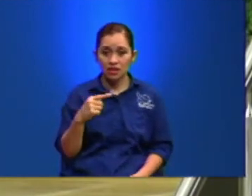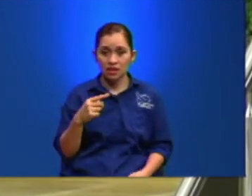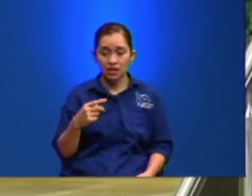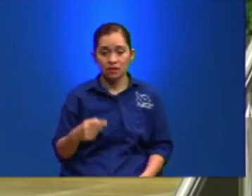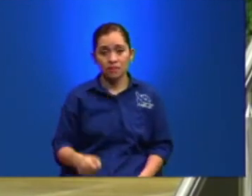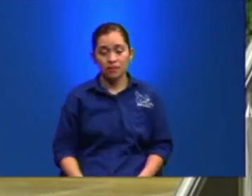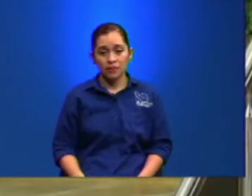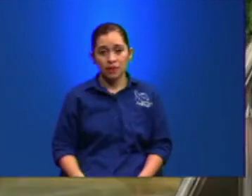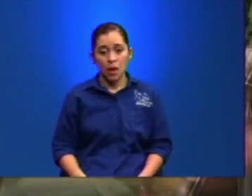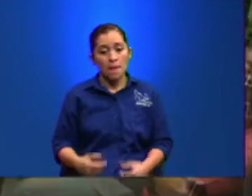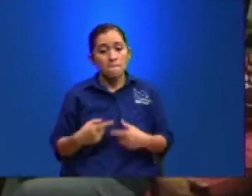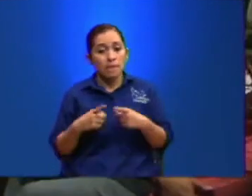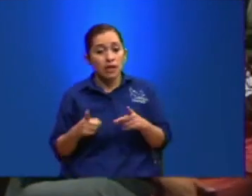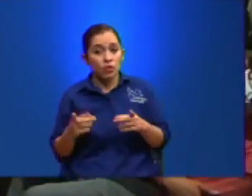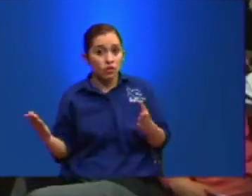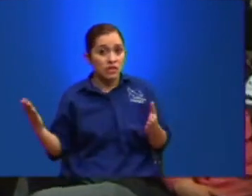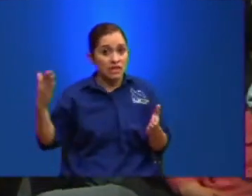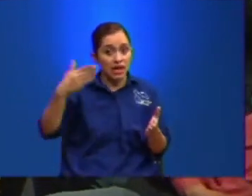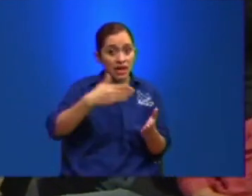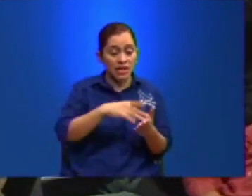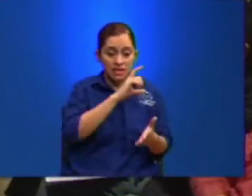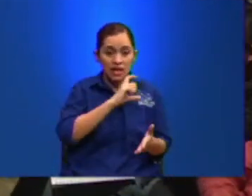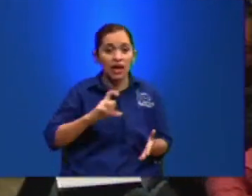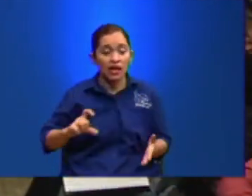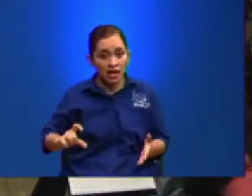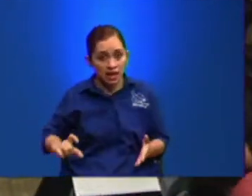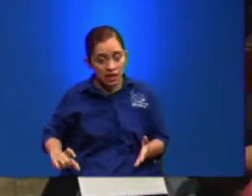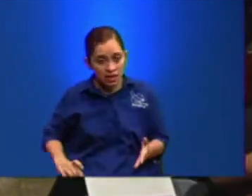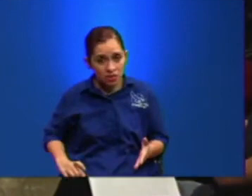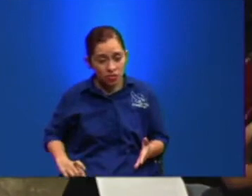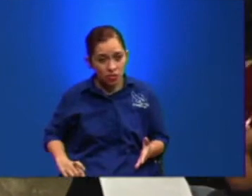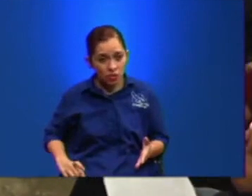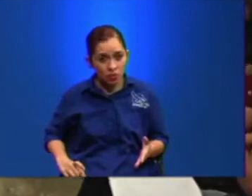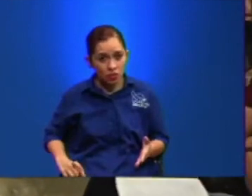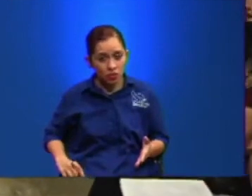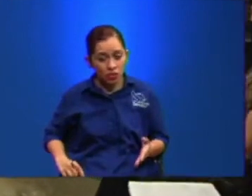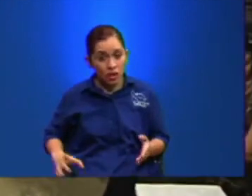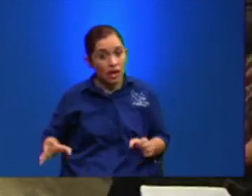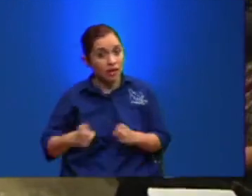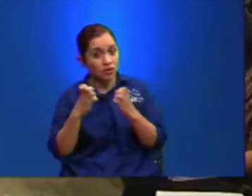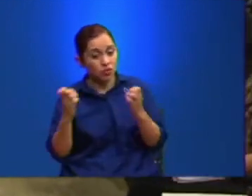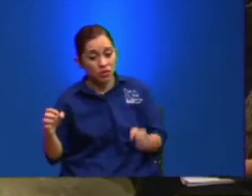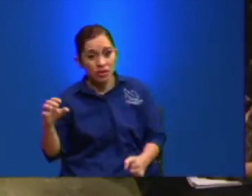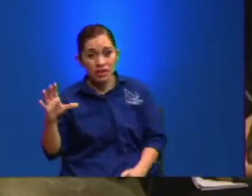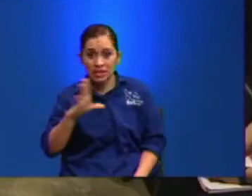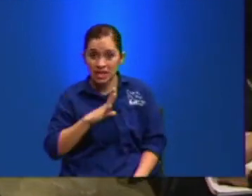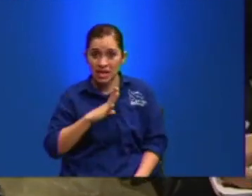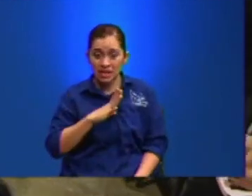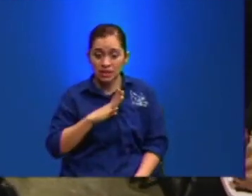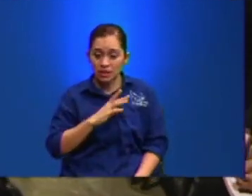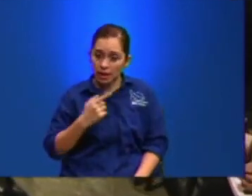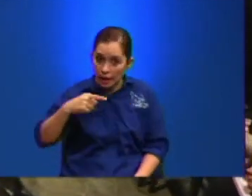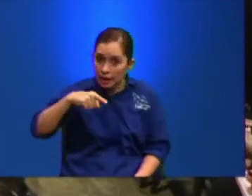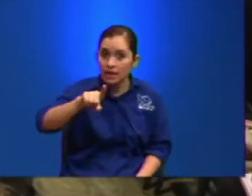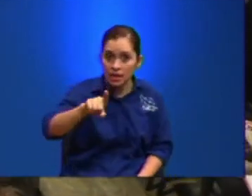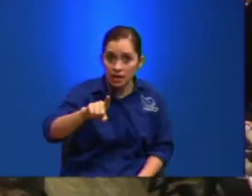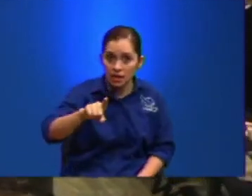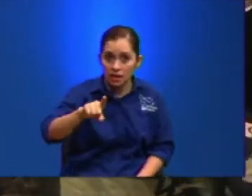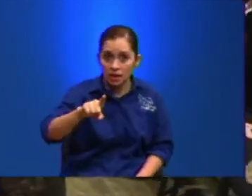aquí todas son hechas nuevas pero ahora hay que ir y quitar todo aquello porque vas a tener la